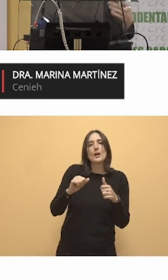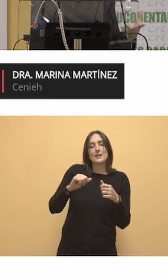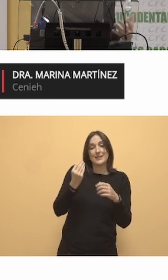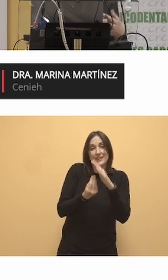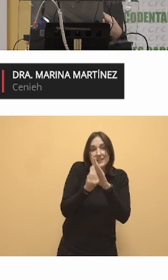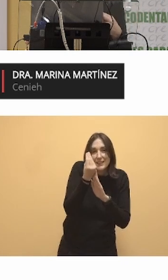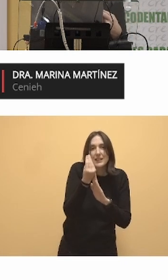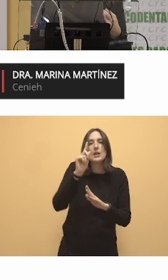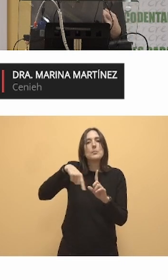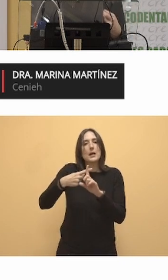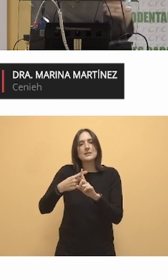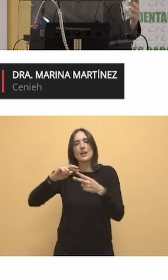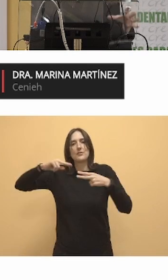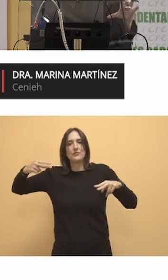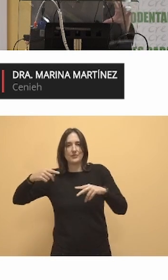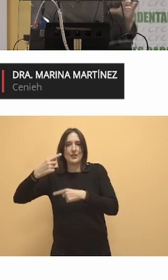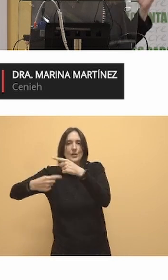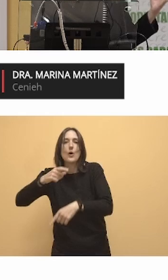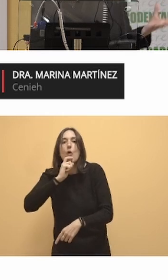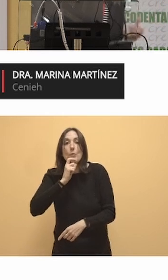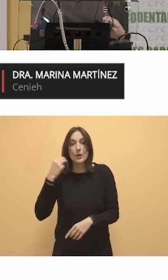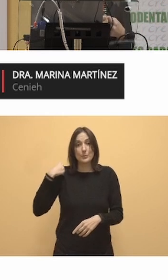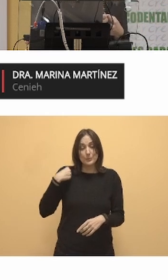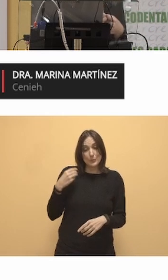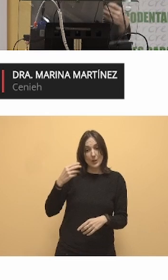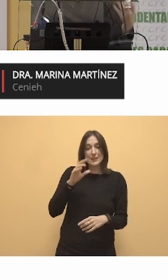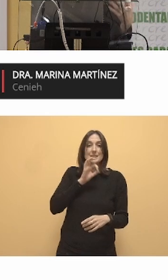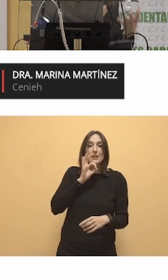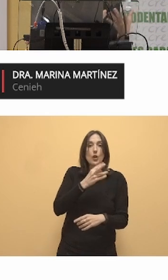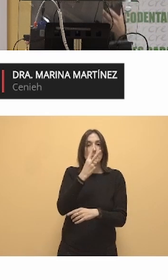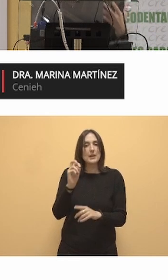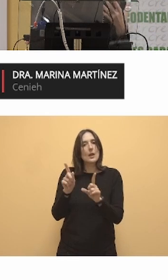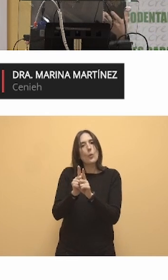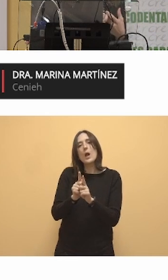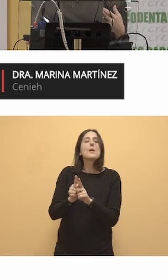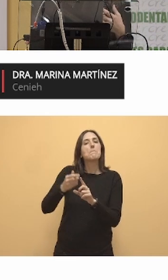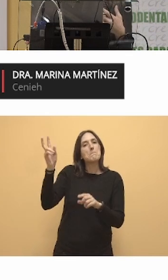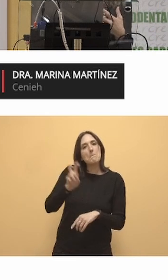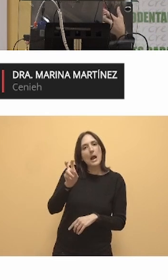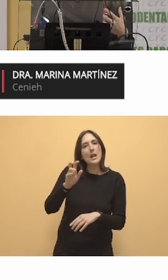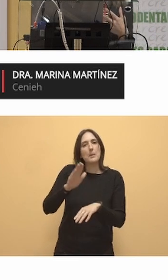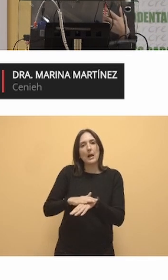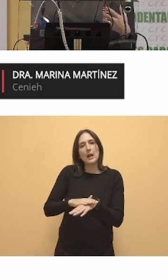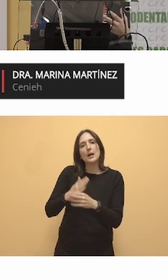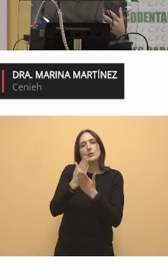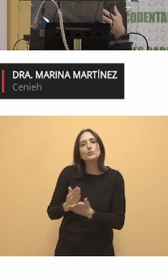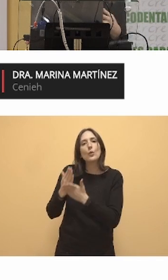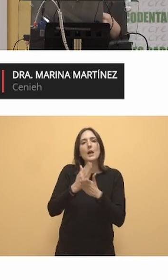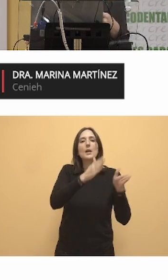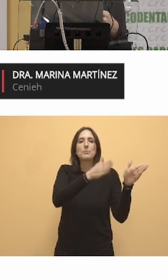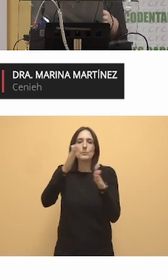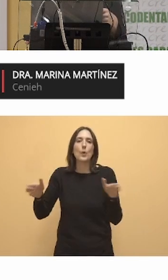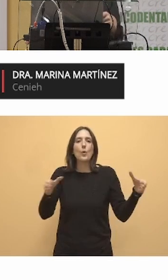En el siglo XX ya se utilizaron esos rasgos morfológicos dentales como una herramienta muy importante para el estudio de todas las